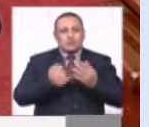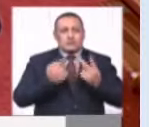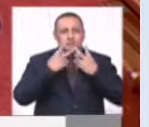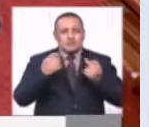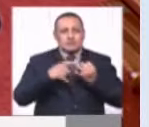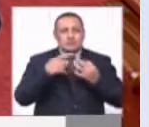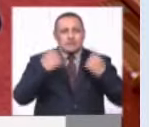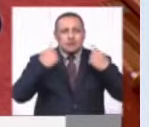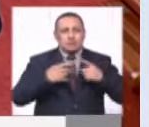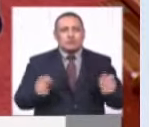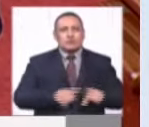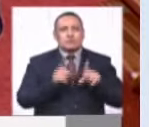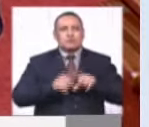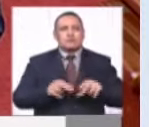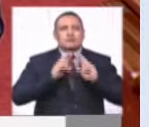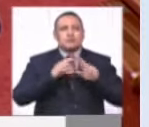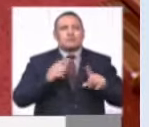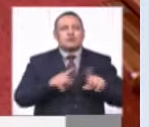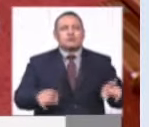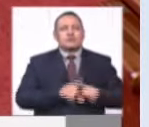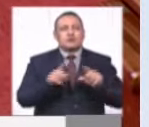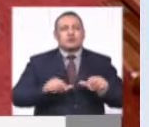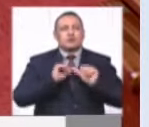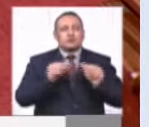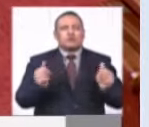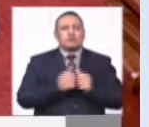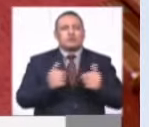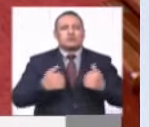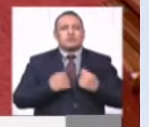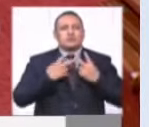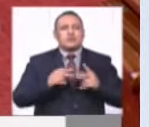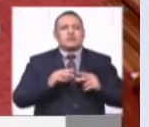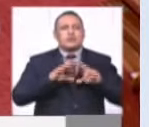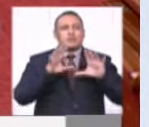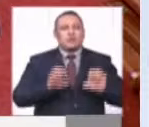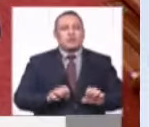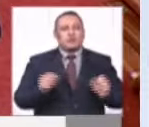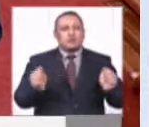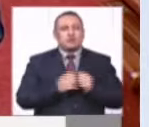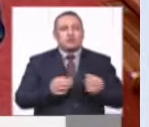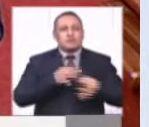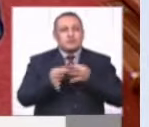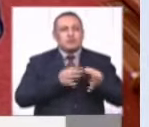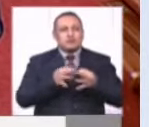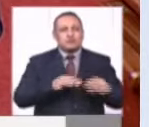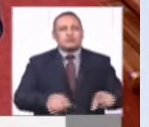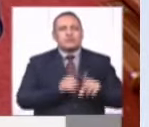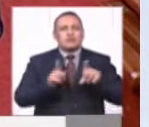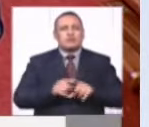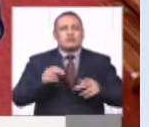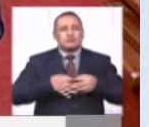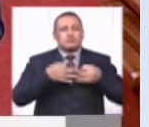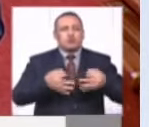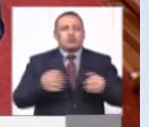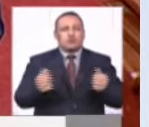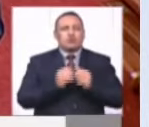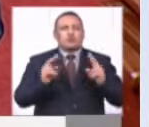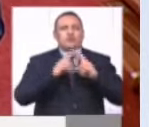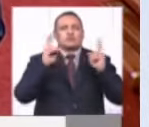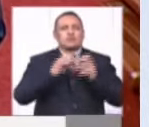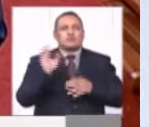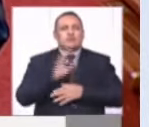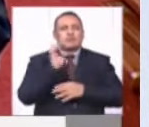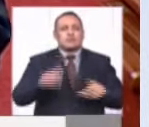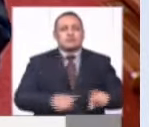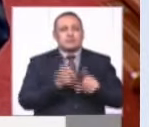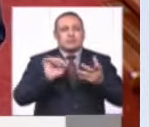si se están evaluando las estratégicas, responderé. Permanentemente se vienen evaluando las declaratorias y prórroga de estado de emergencia